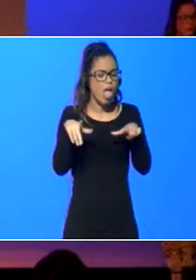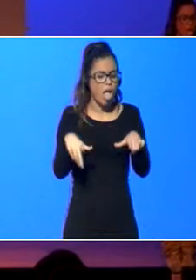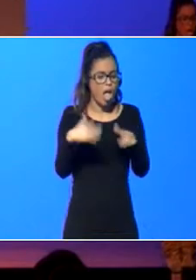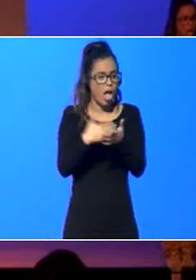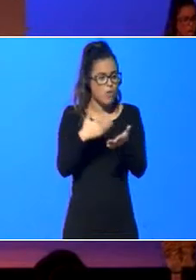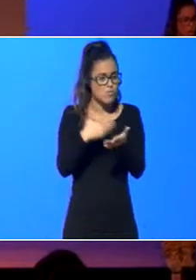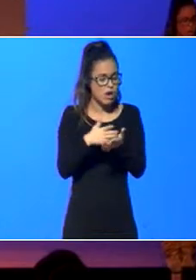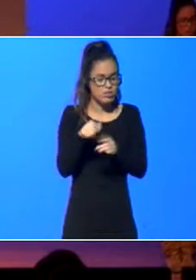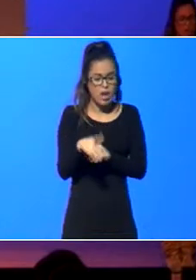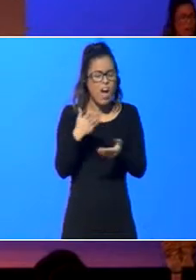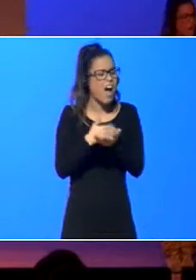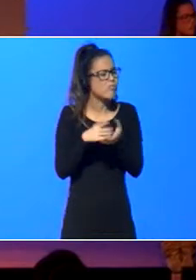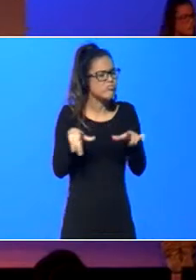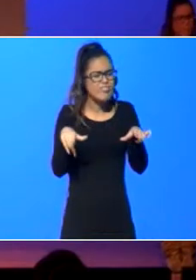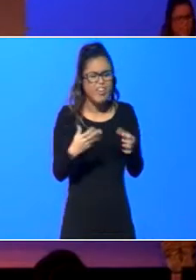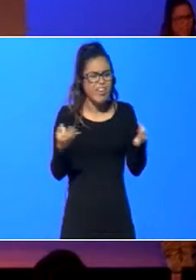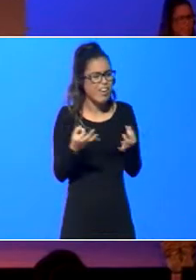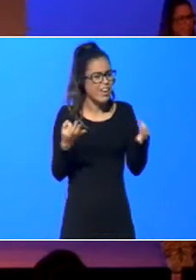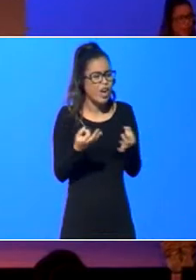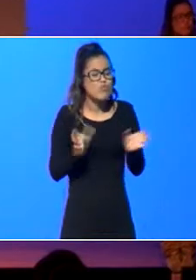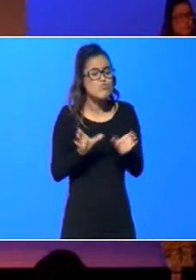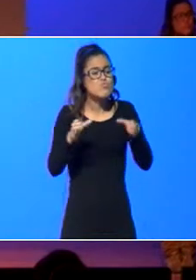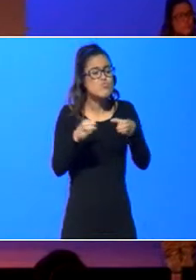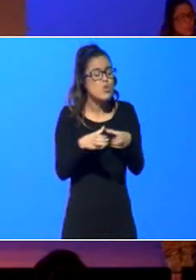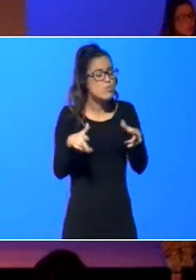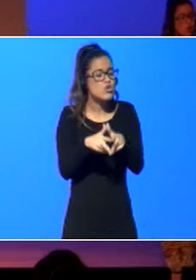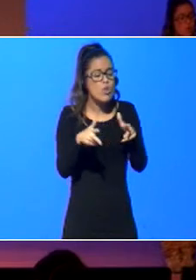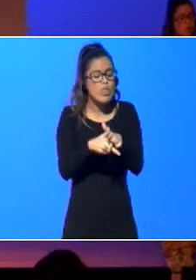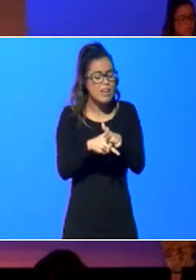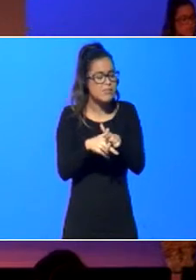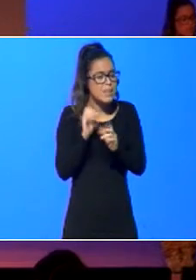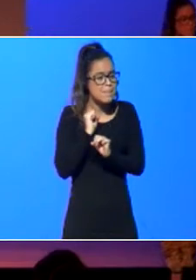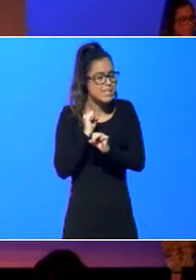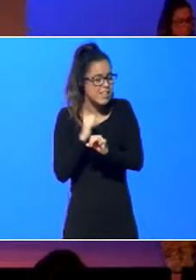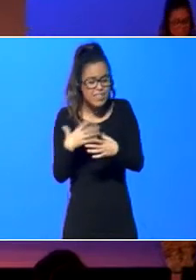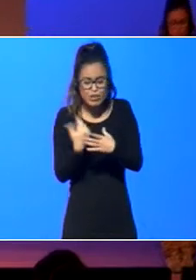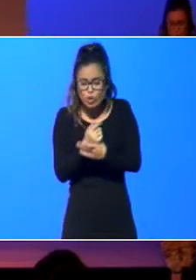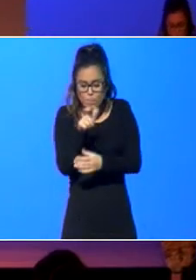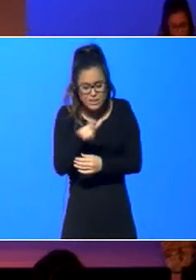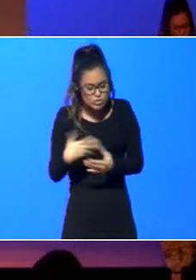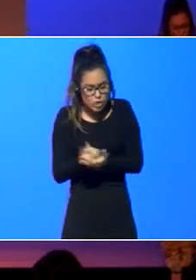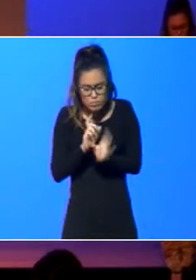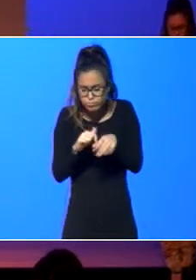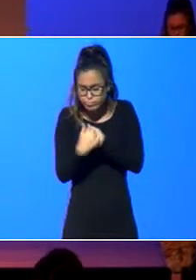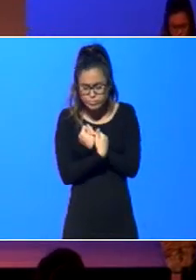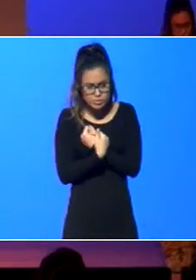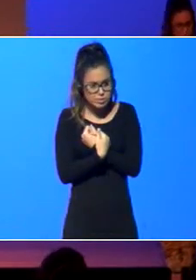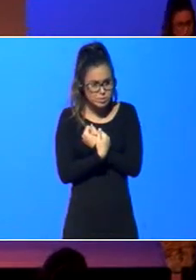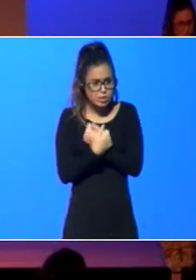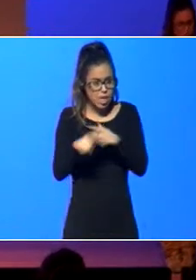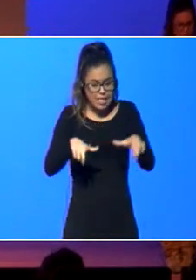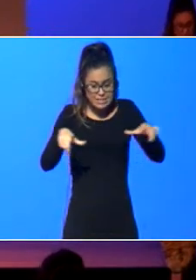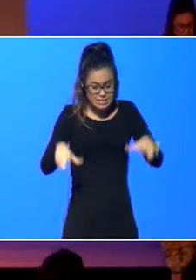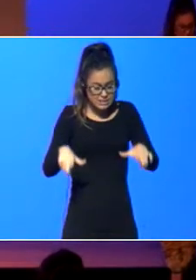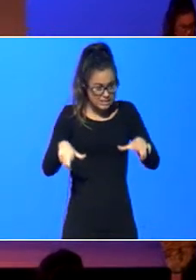grupo social de pertenencia de todos los alumnos. Y ese grupo